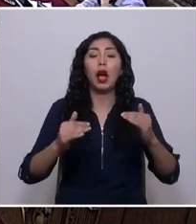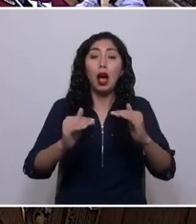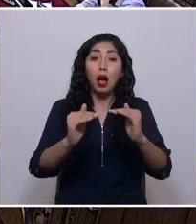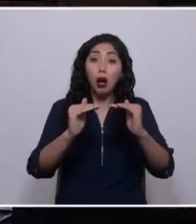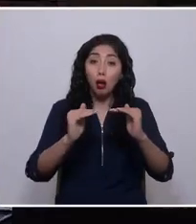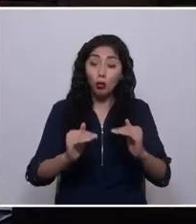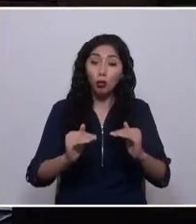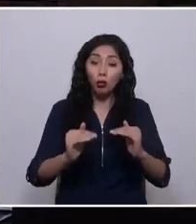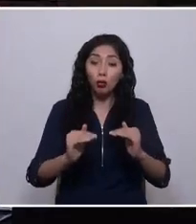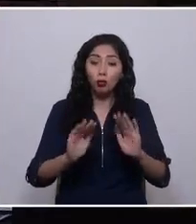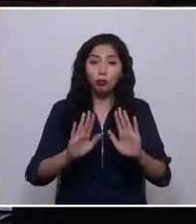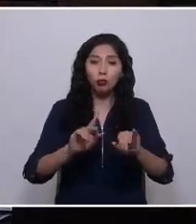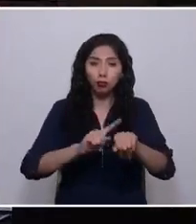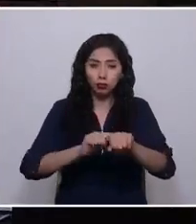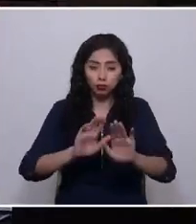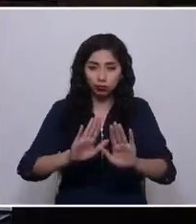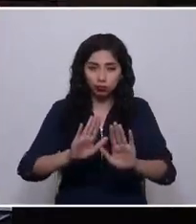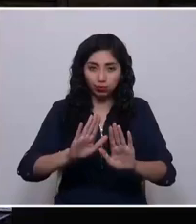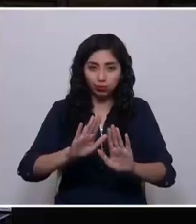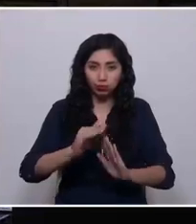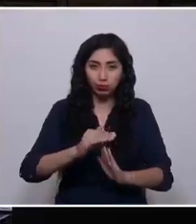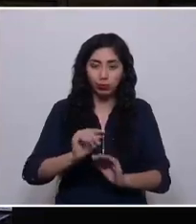un segundo.